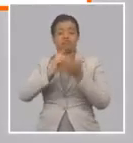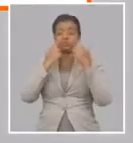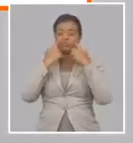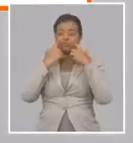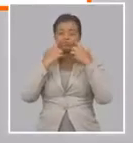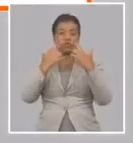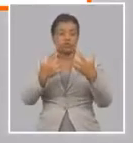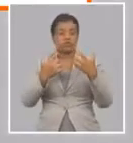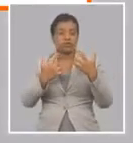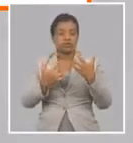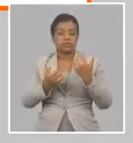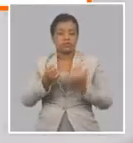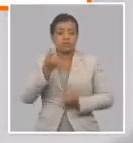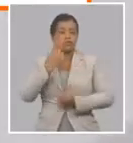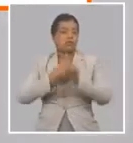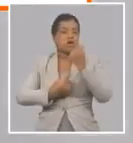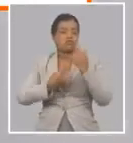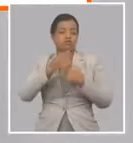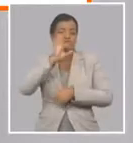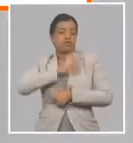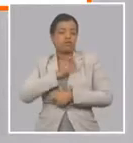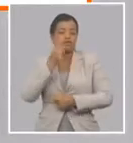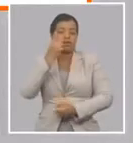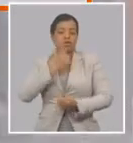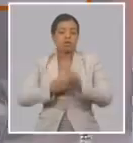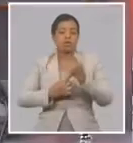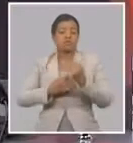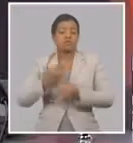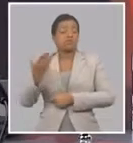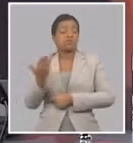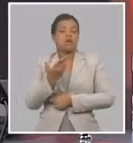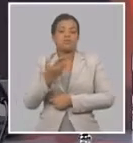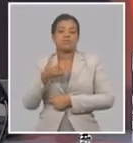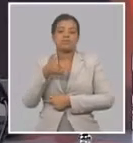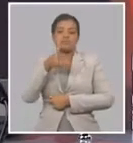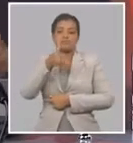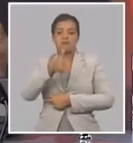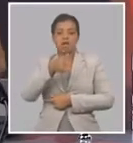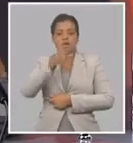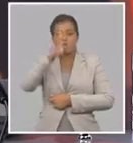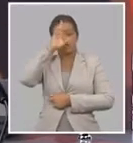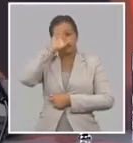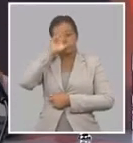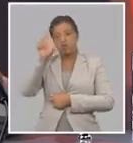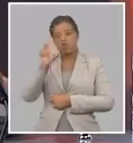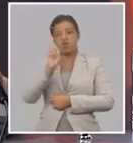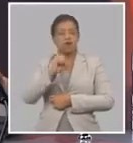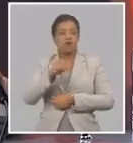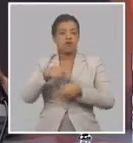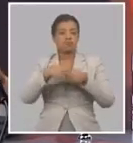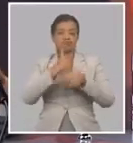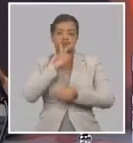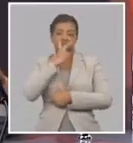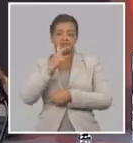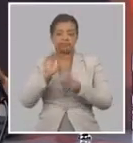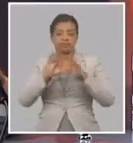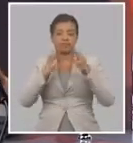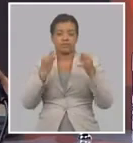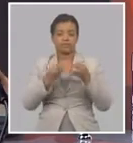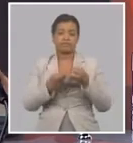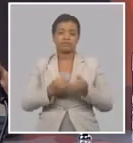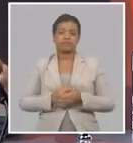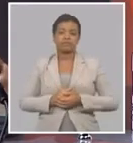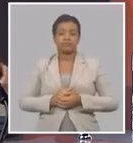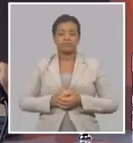ante la detención de cualquier signo siento una enfermedad presentarse de inmediato a las autoridades de salud al consultorio médico familia en este caso